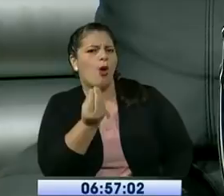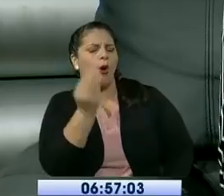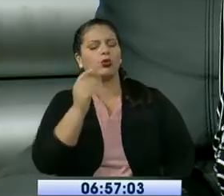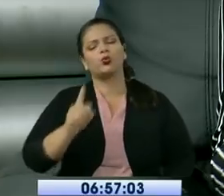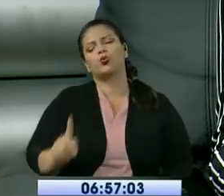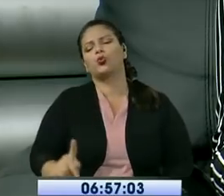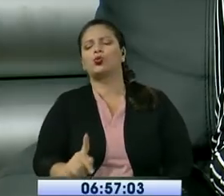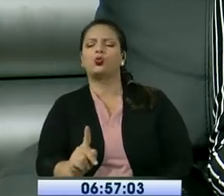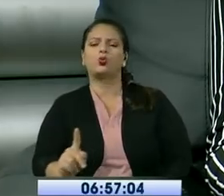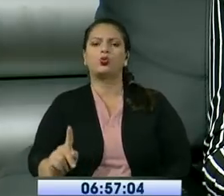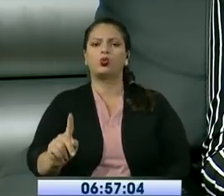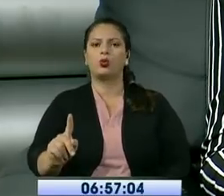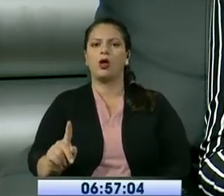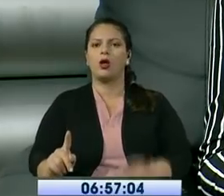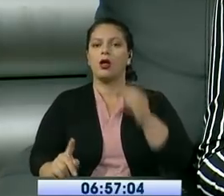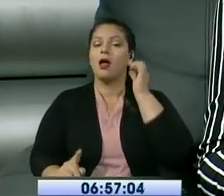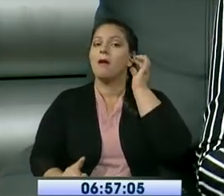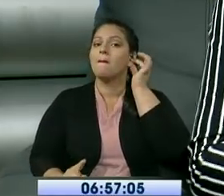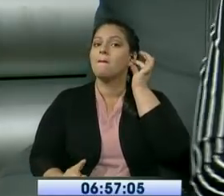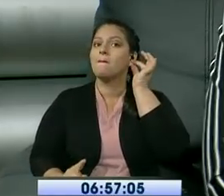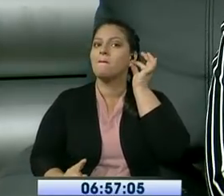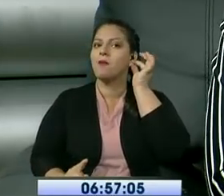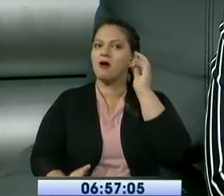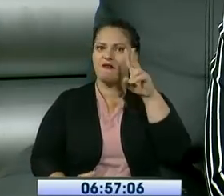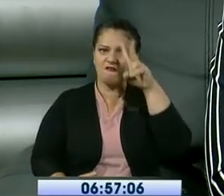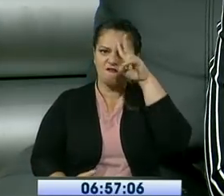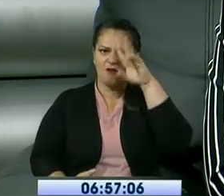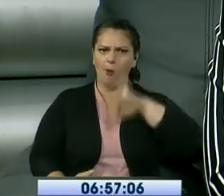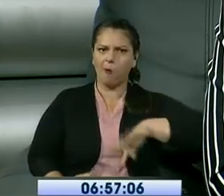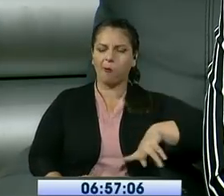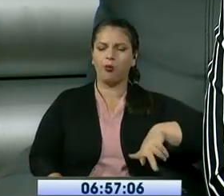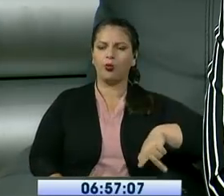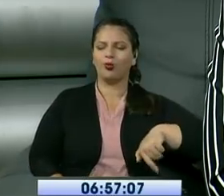de Guayaquil. El afectado resultó herido durante el robo.